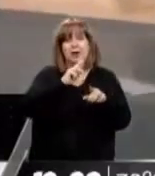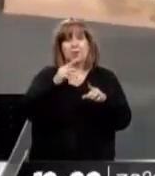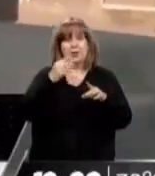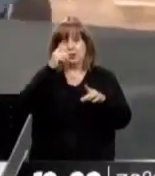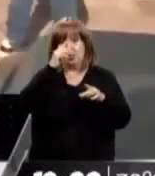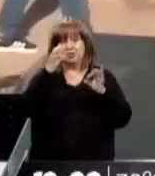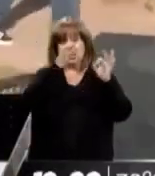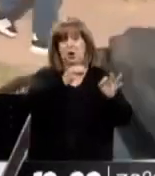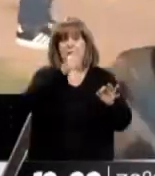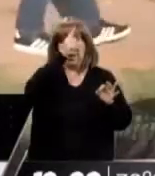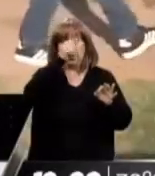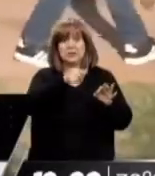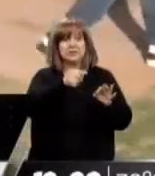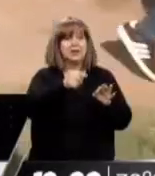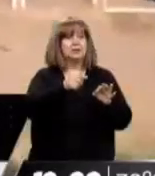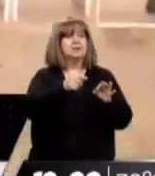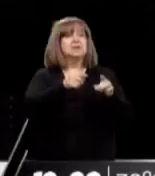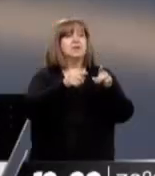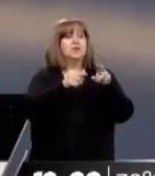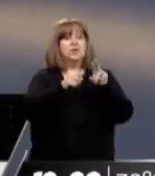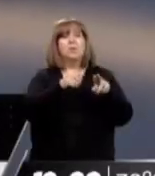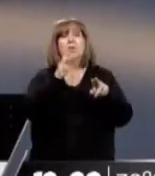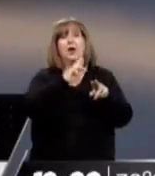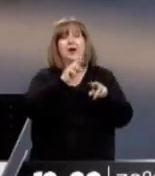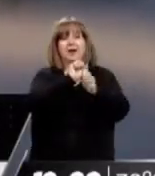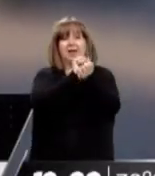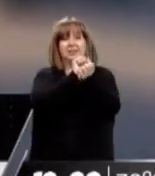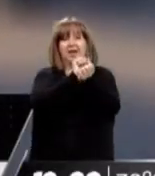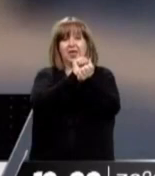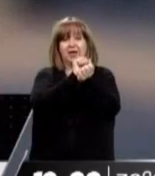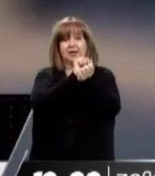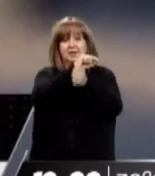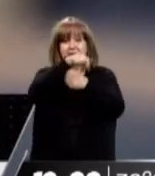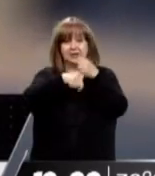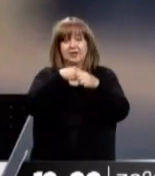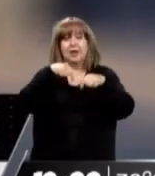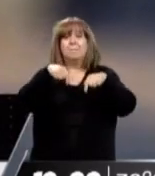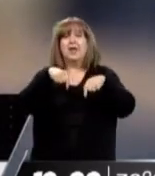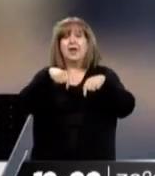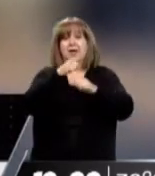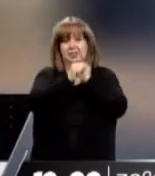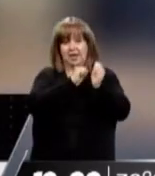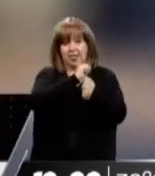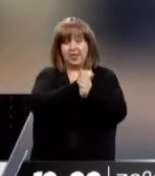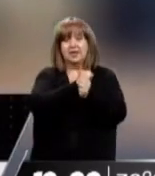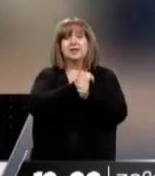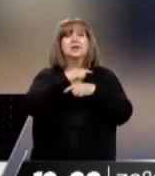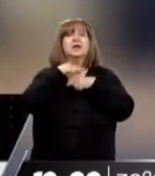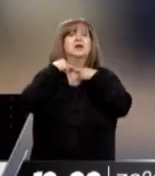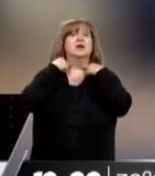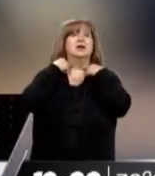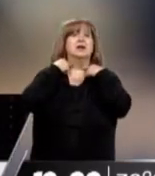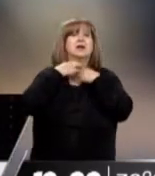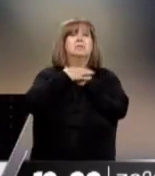manos y con algunos con mecanismos de estrangulamiento, es decir, que la habían asfixiado, pero todavía resta el